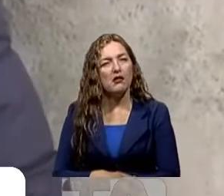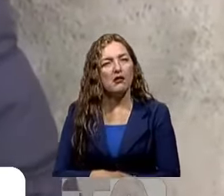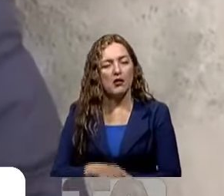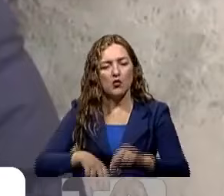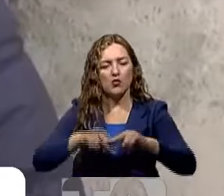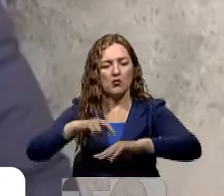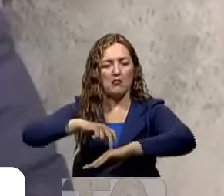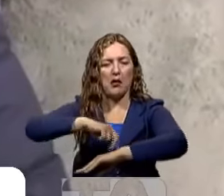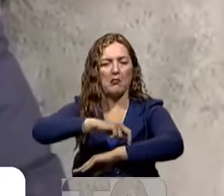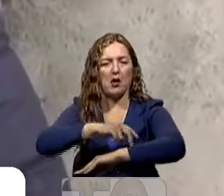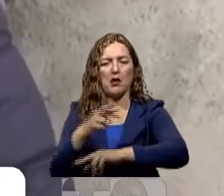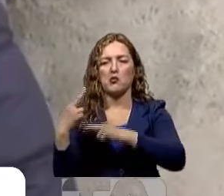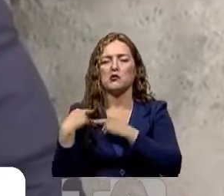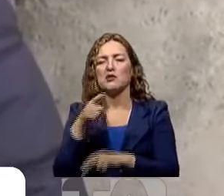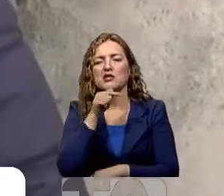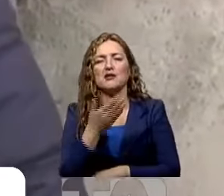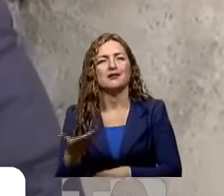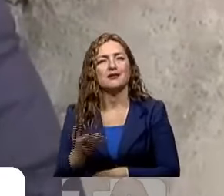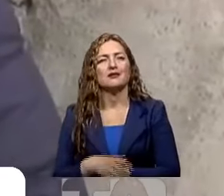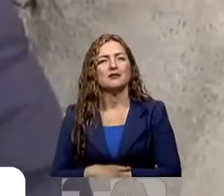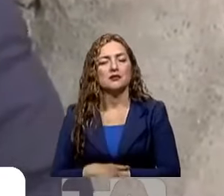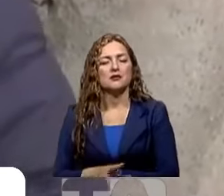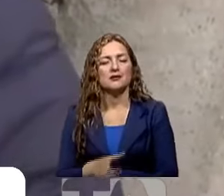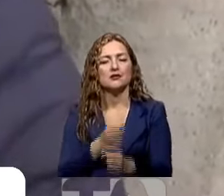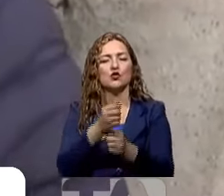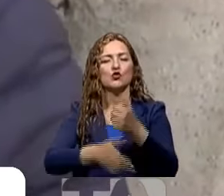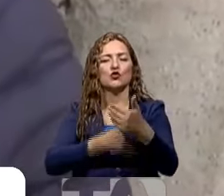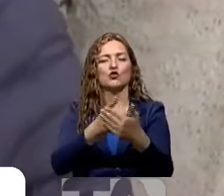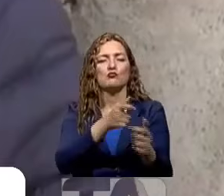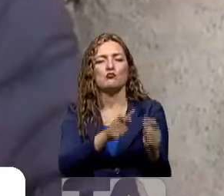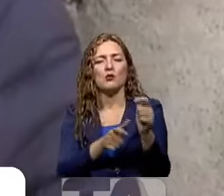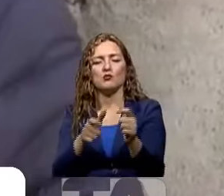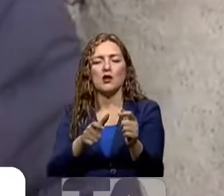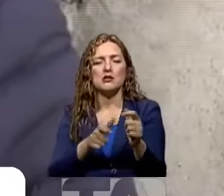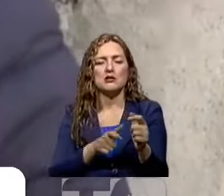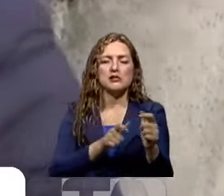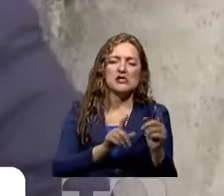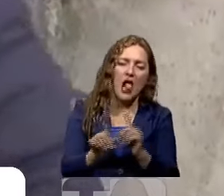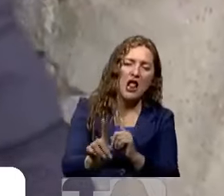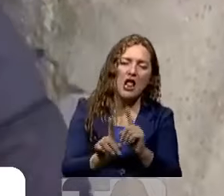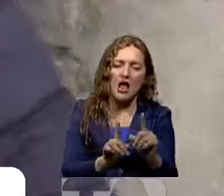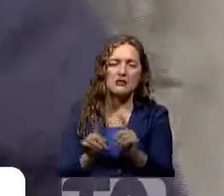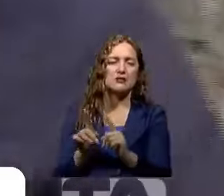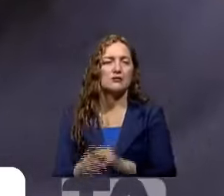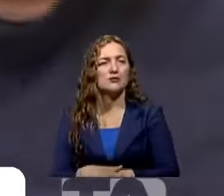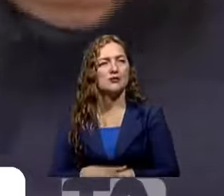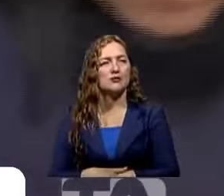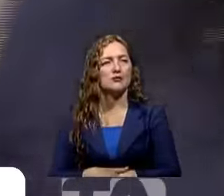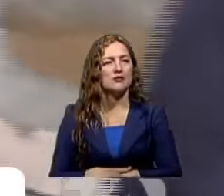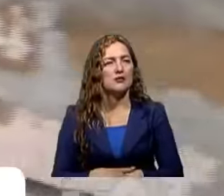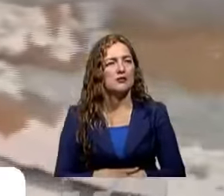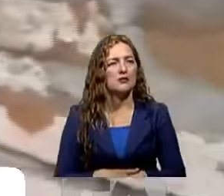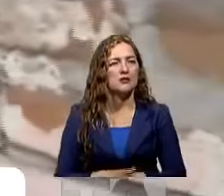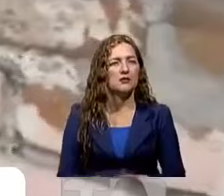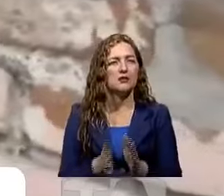¿no? No sé a quién le corresponde, pero esa es seguridad para todas las personas que transitamos por aquí. Así es, son dos los